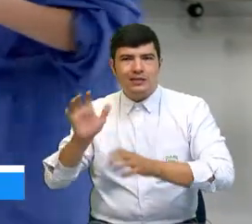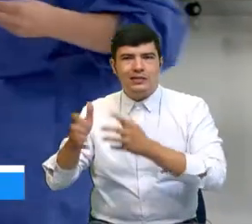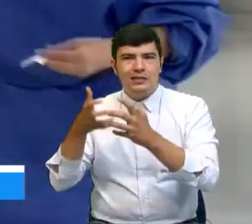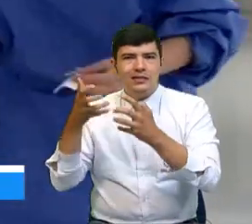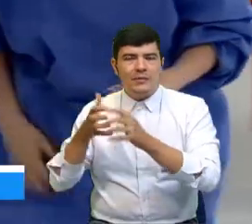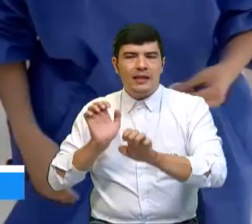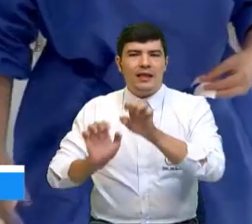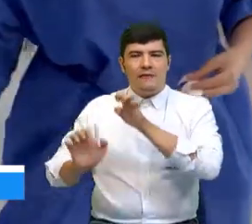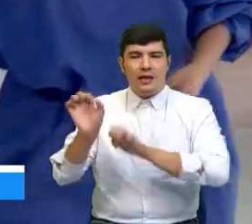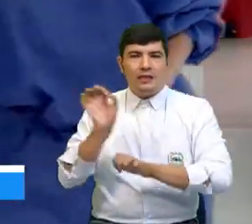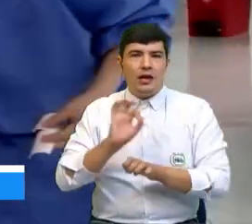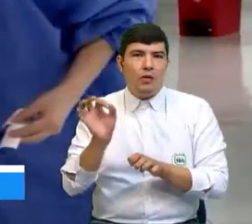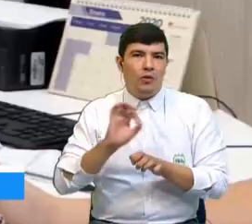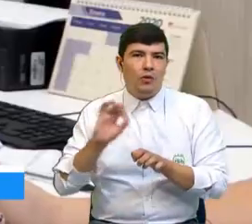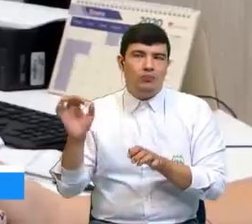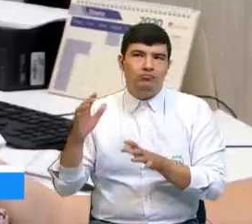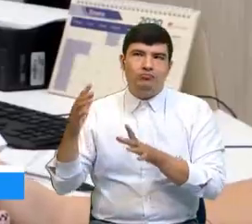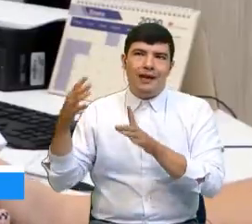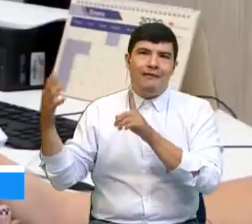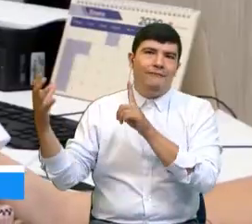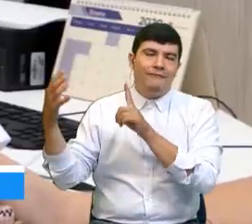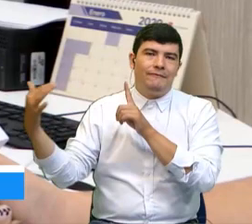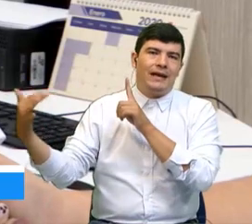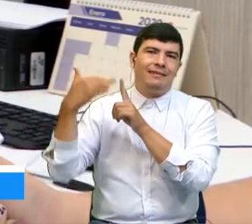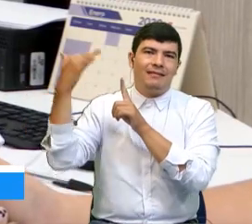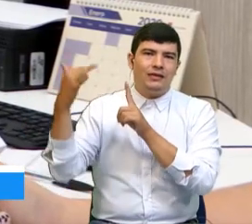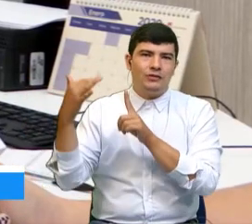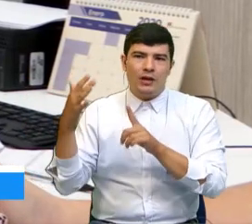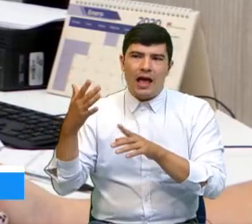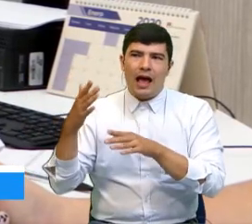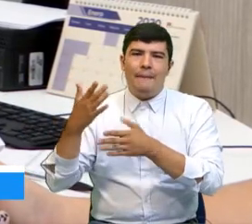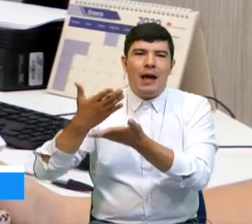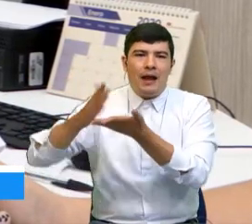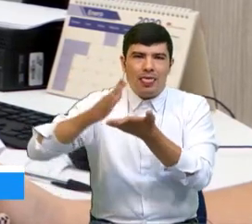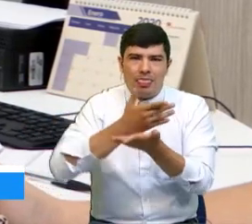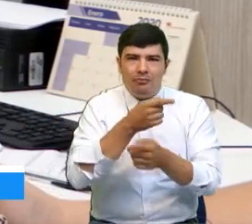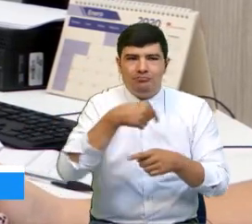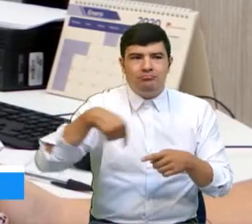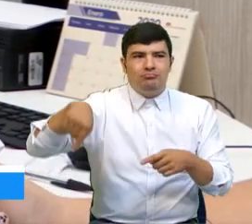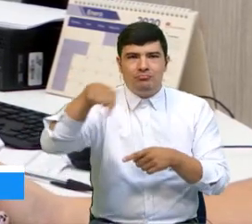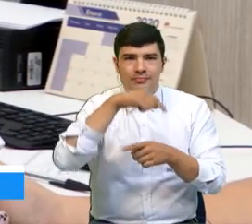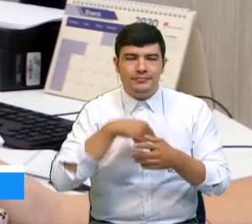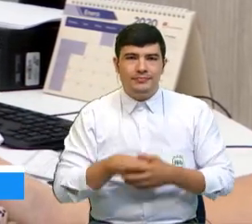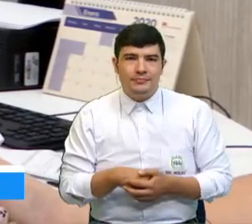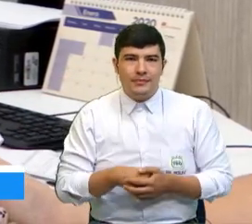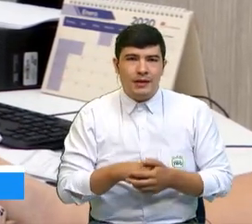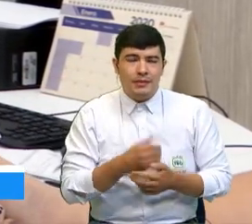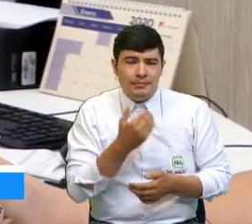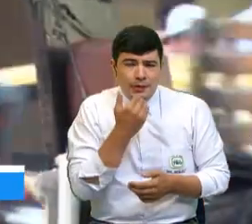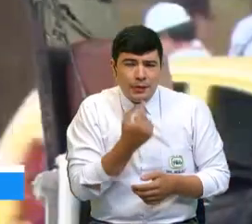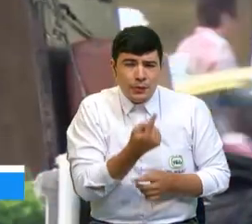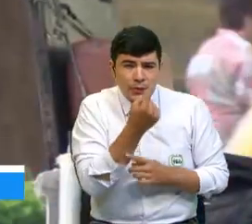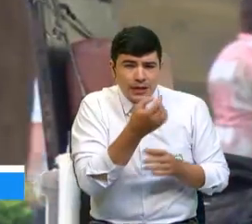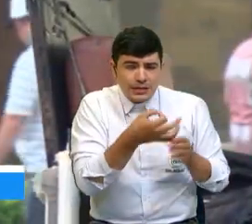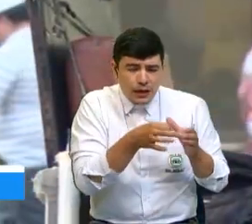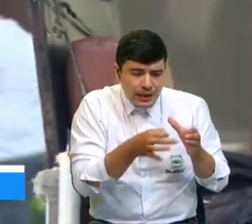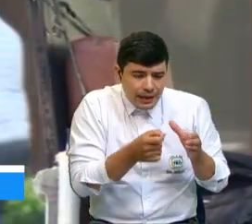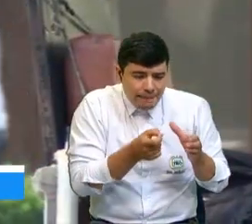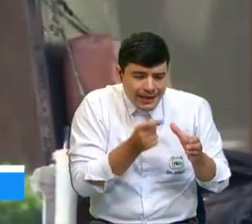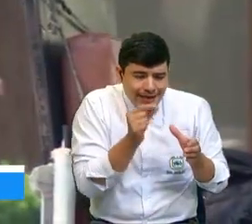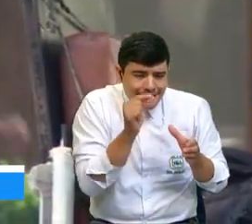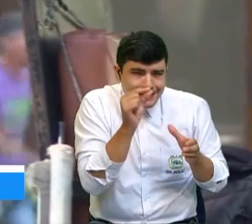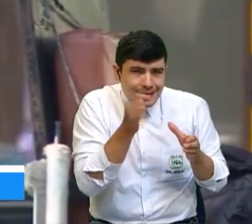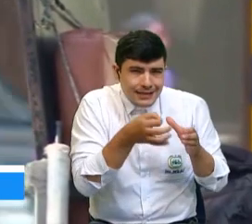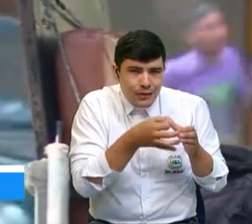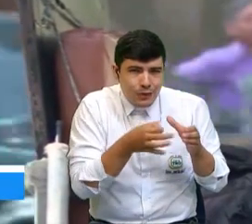o alteraciones externas en cada parte del cuerpo no existe alguna célula pequeña sería un sitio susceptible según las